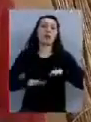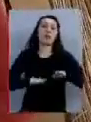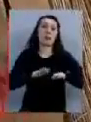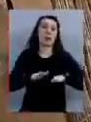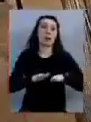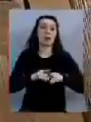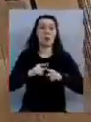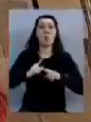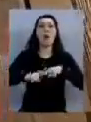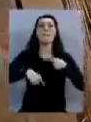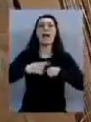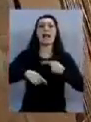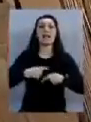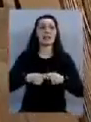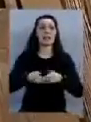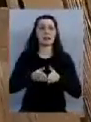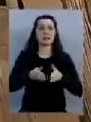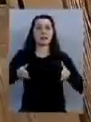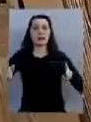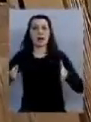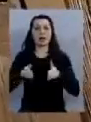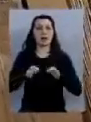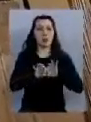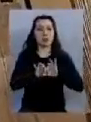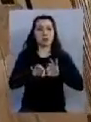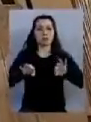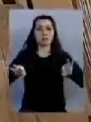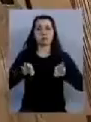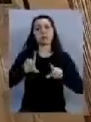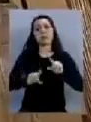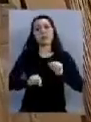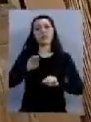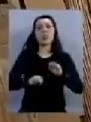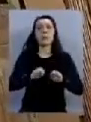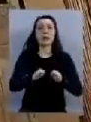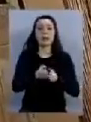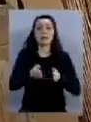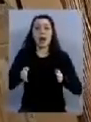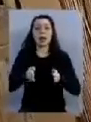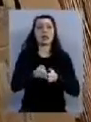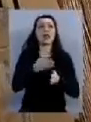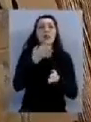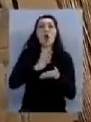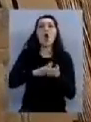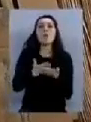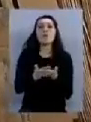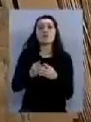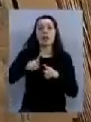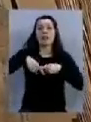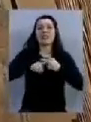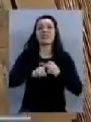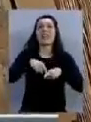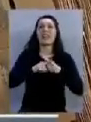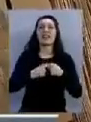esta maquinita, el ancho que nos den el mimbre, y ahí va a depender también la calidad del tejido. Mientras más